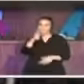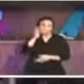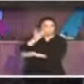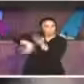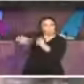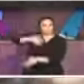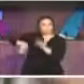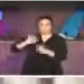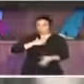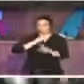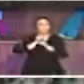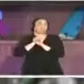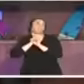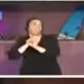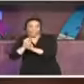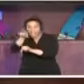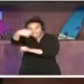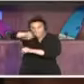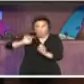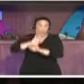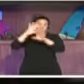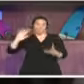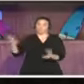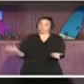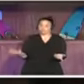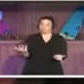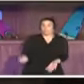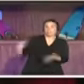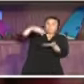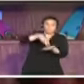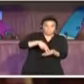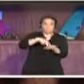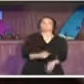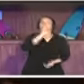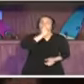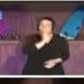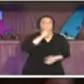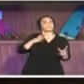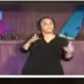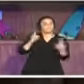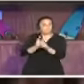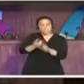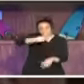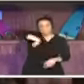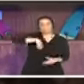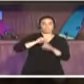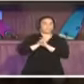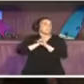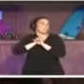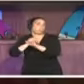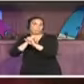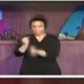esclavos y eso lo tienen muy claro. Levántate y silbaré. Que somos los esclavos de la